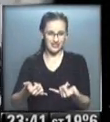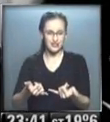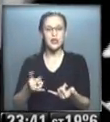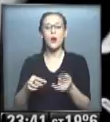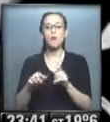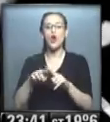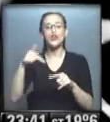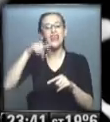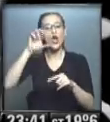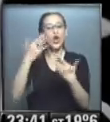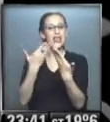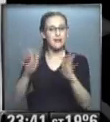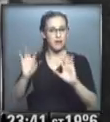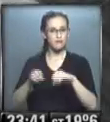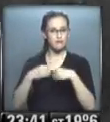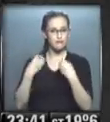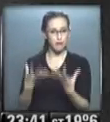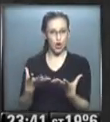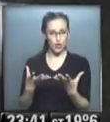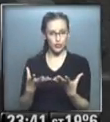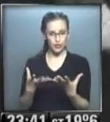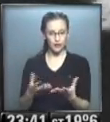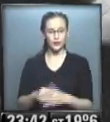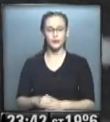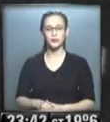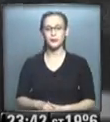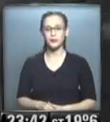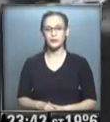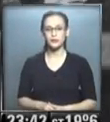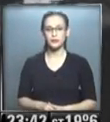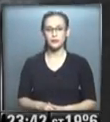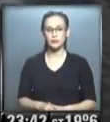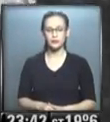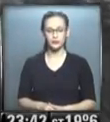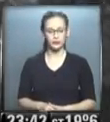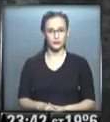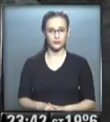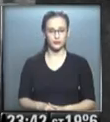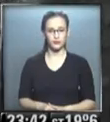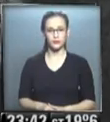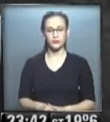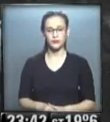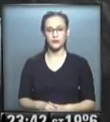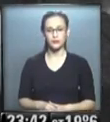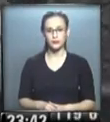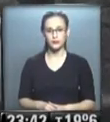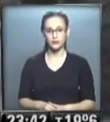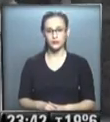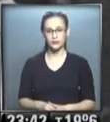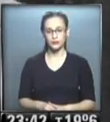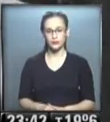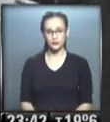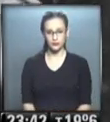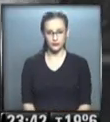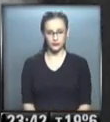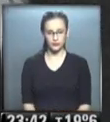liberalismo moderno desarrollados por Milton Friedman y Friedrich von Hayek. Aparecen aquí, fuera del salón